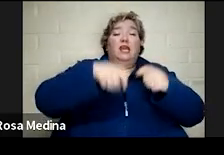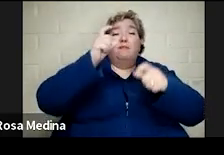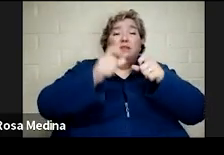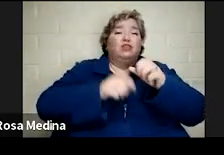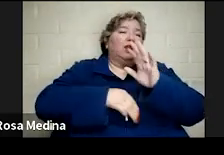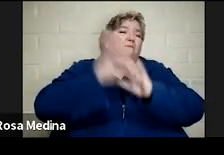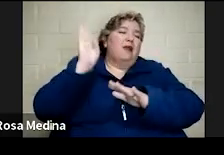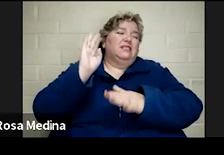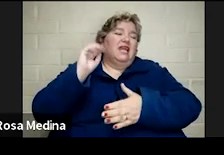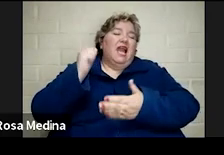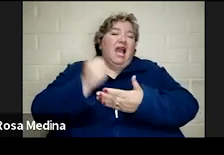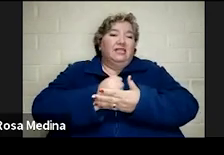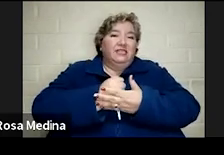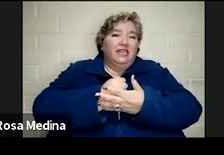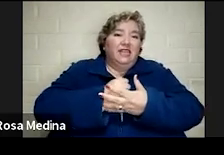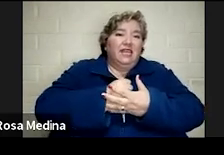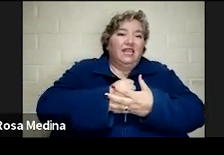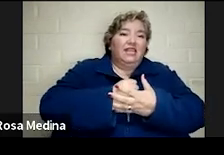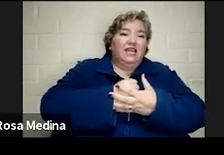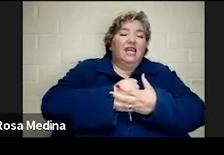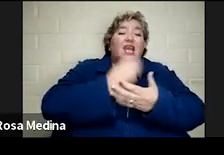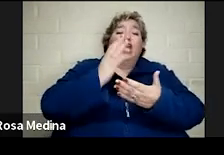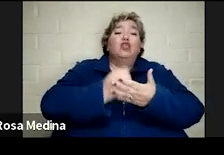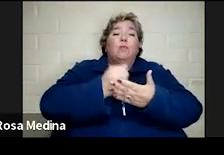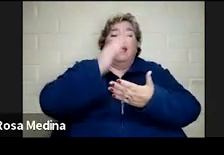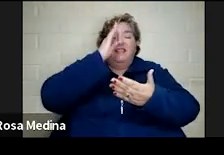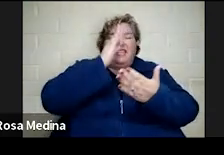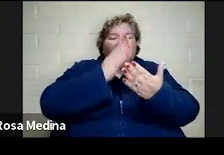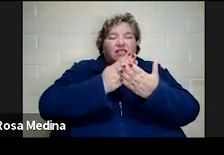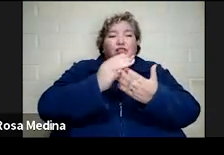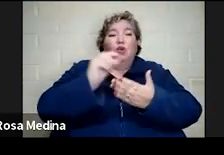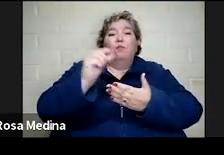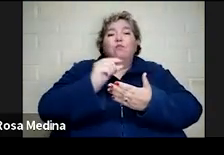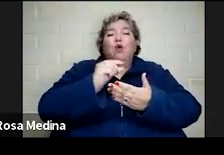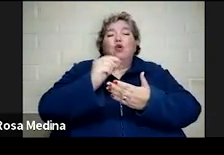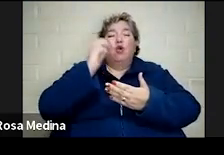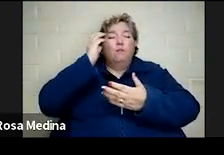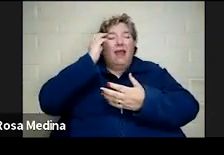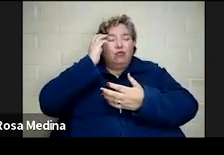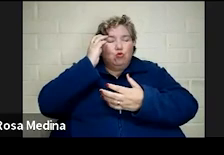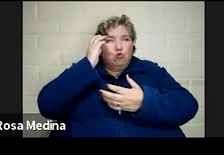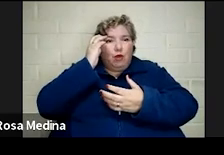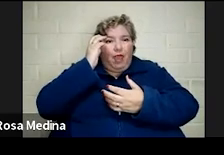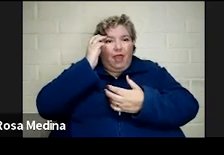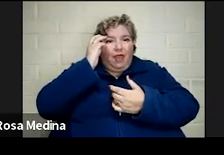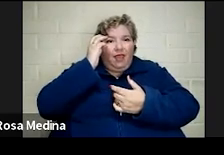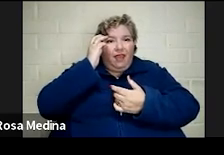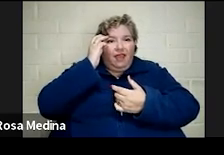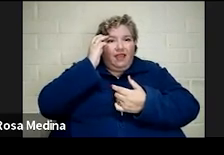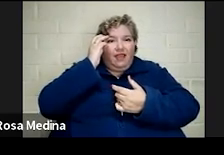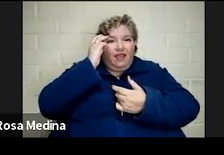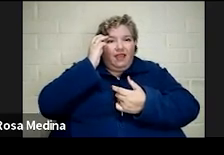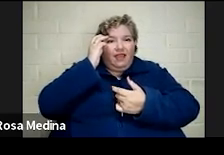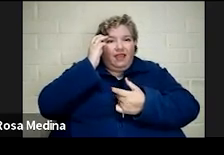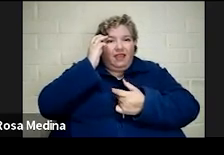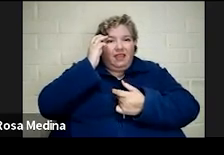accidentes, que toman decisiones que son poco maduras y que son más impacientes. Y eso como